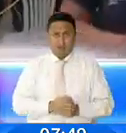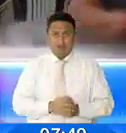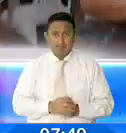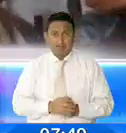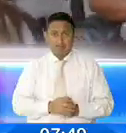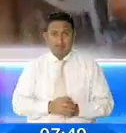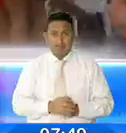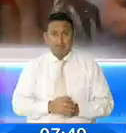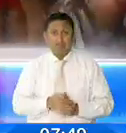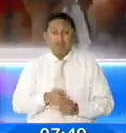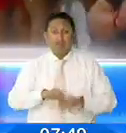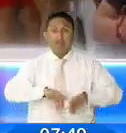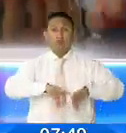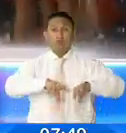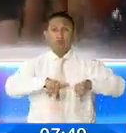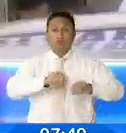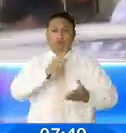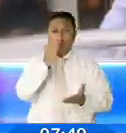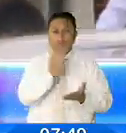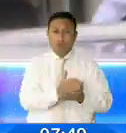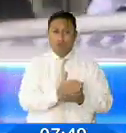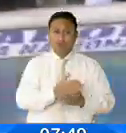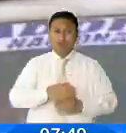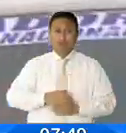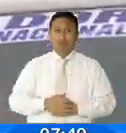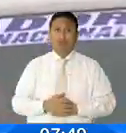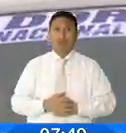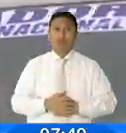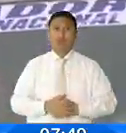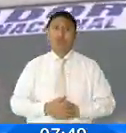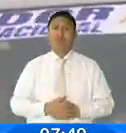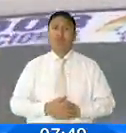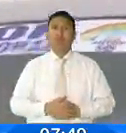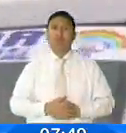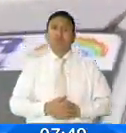lucha seria contra la corrupción, informó Celeste Dueñas.